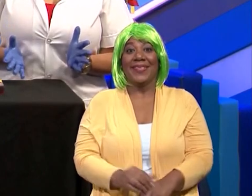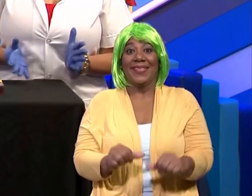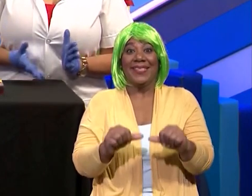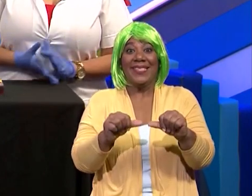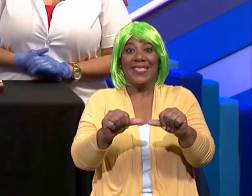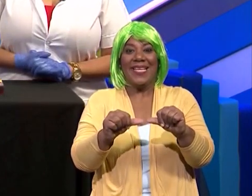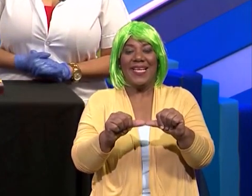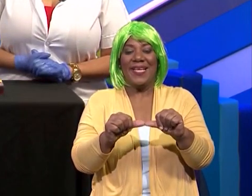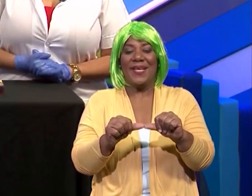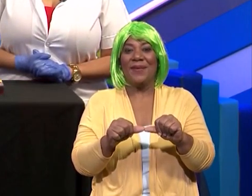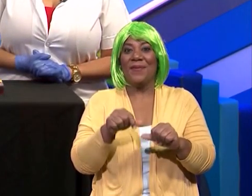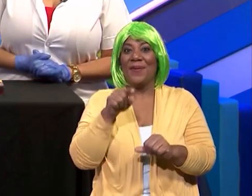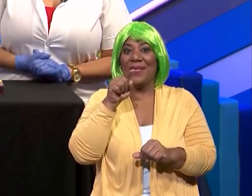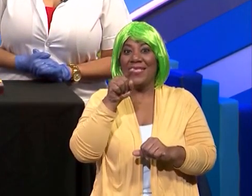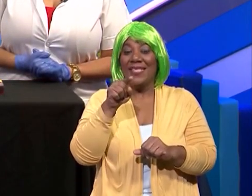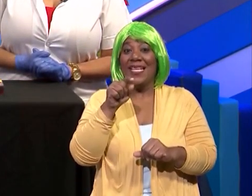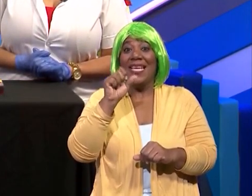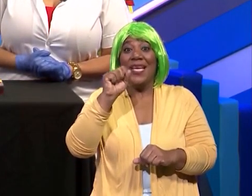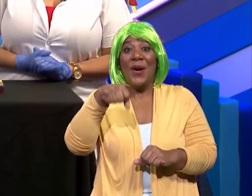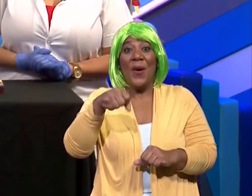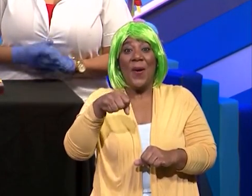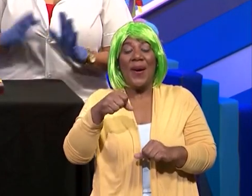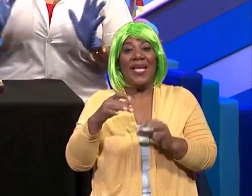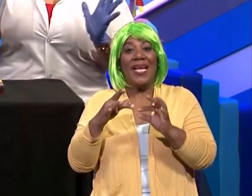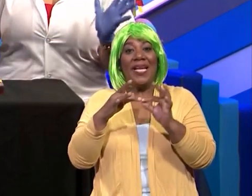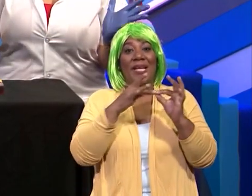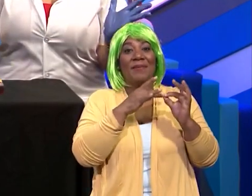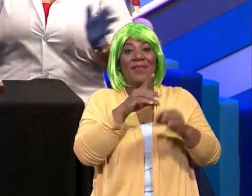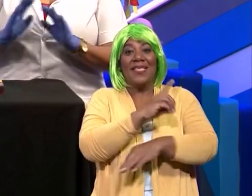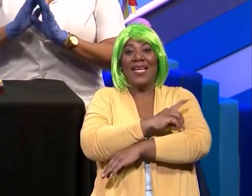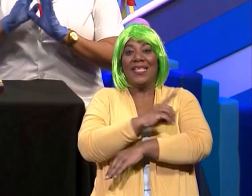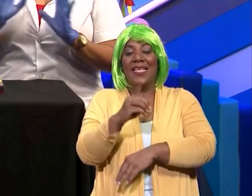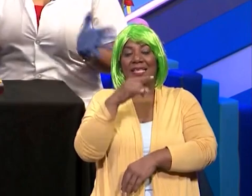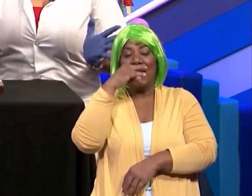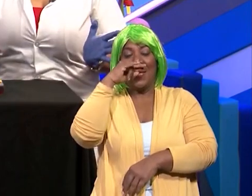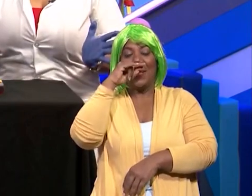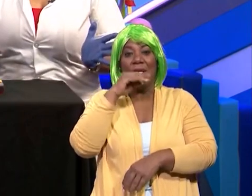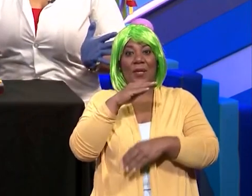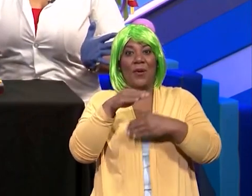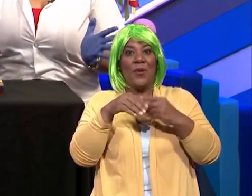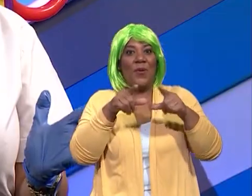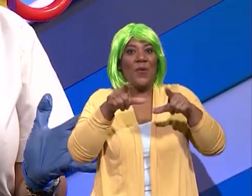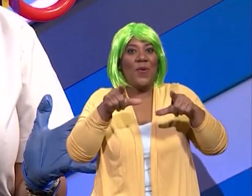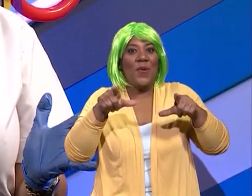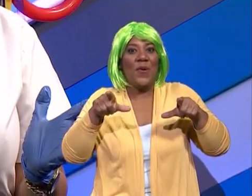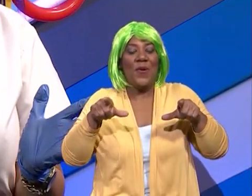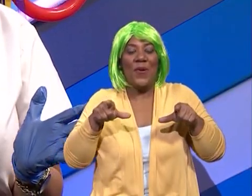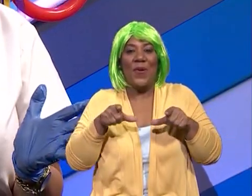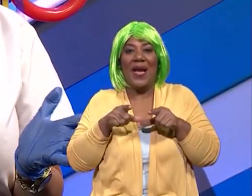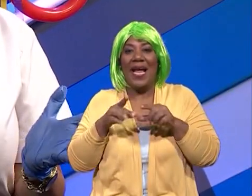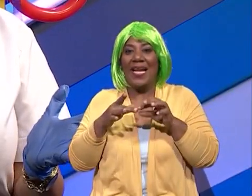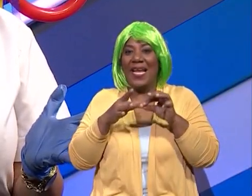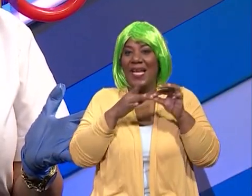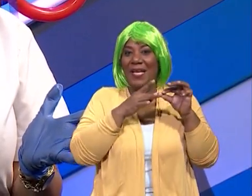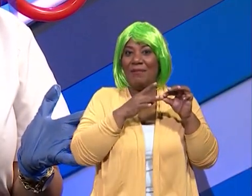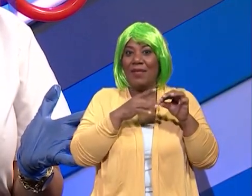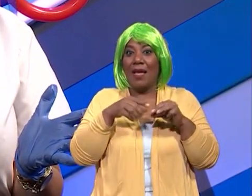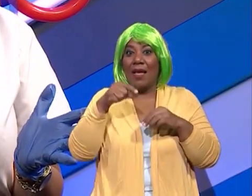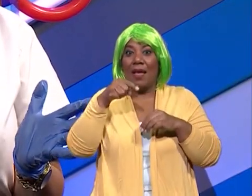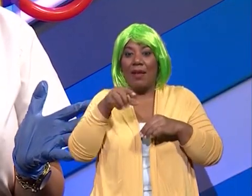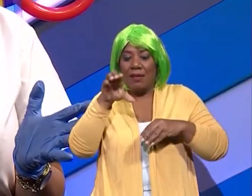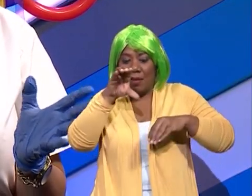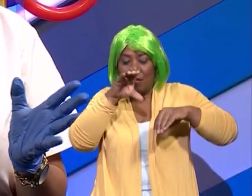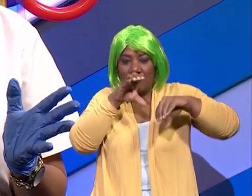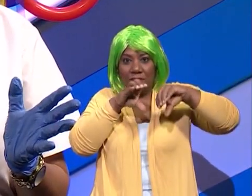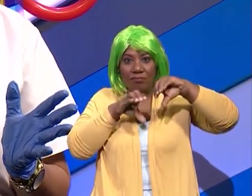Continuamos, chicos, con nuestro especial del Día del Niño en un rincón que yo sé que a todos les encanta, el rincón experimental.